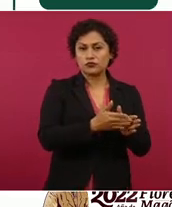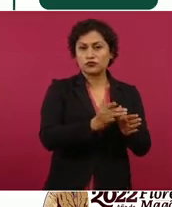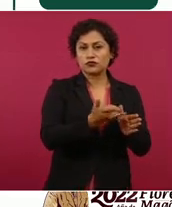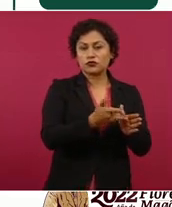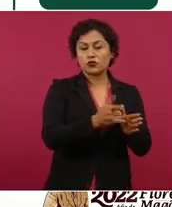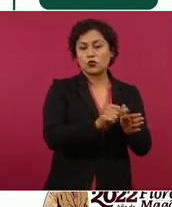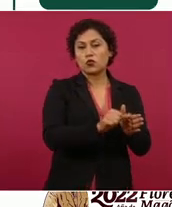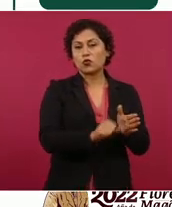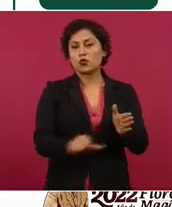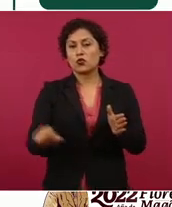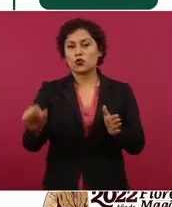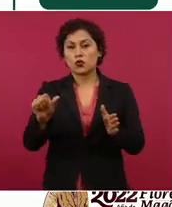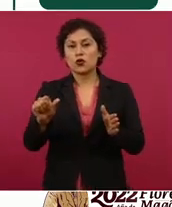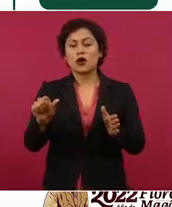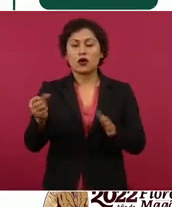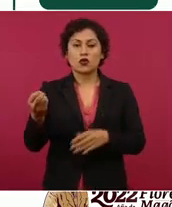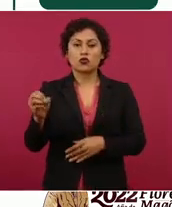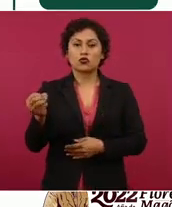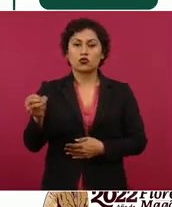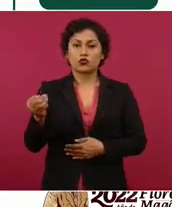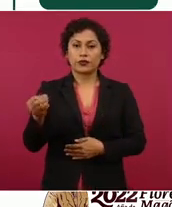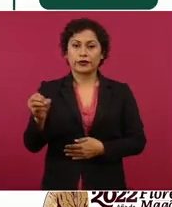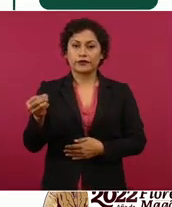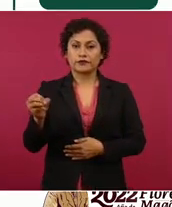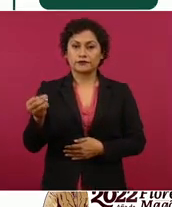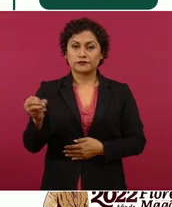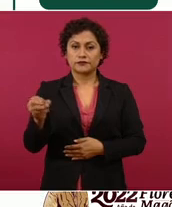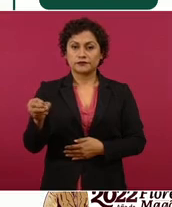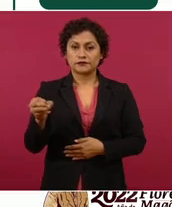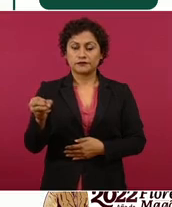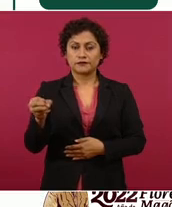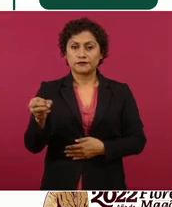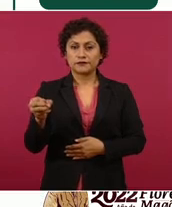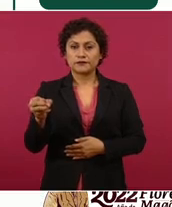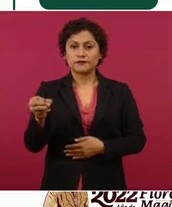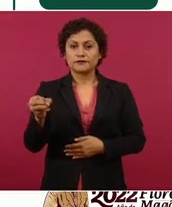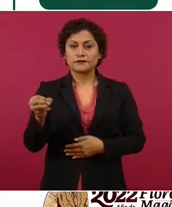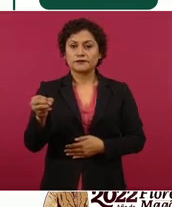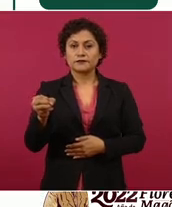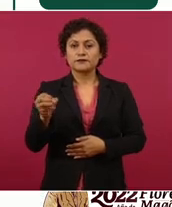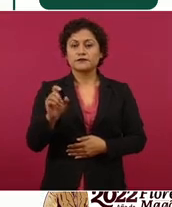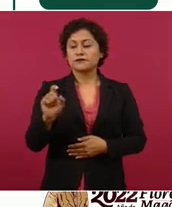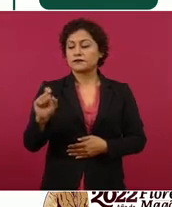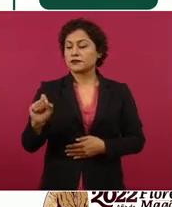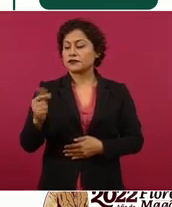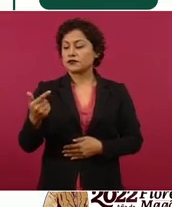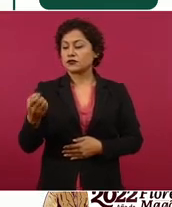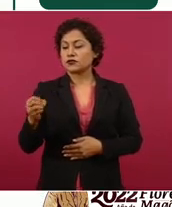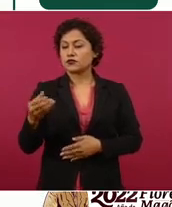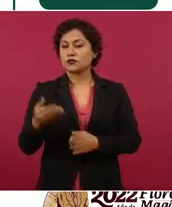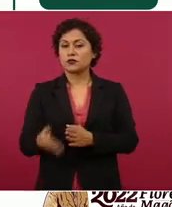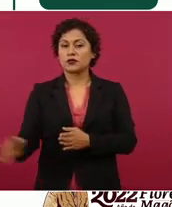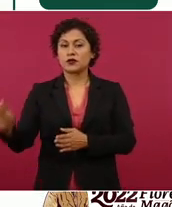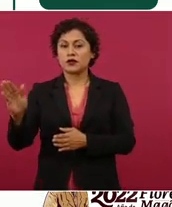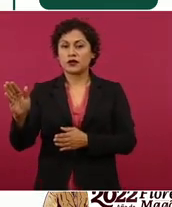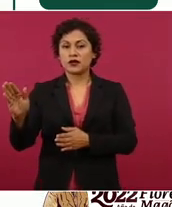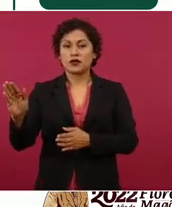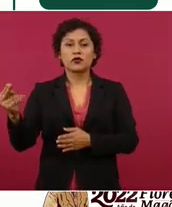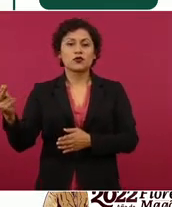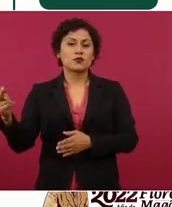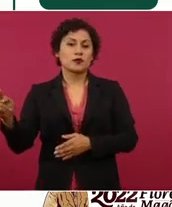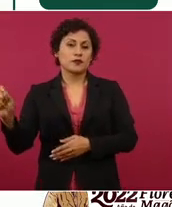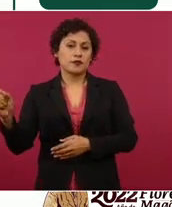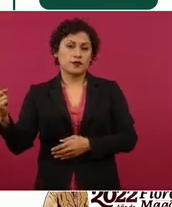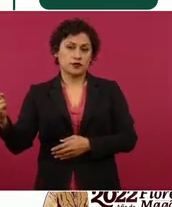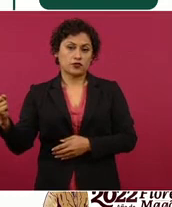al 26 de octubre y del 27 de octubre al 21 de noviembre, o sea,